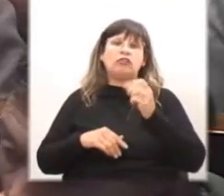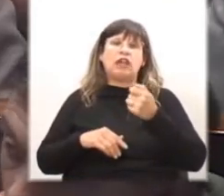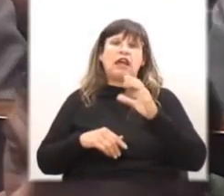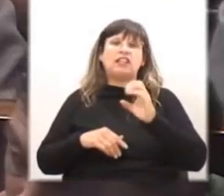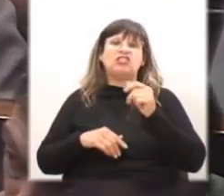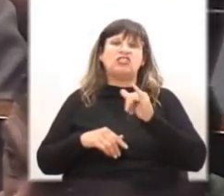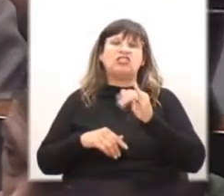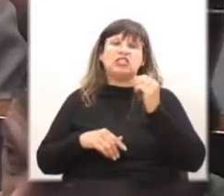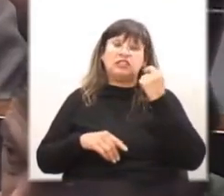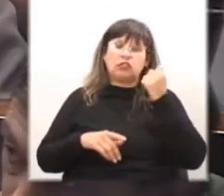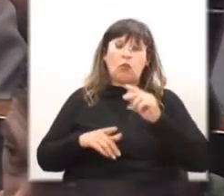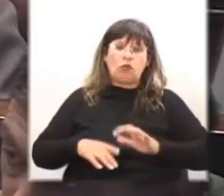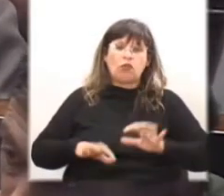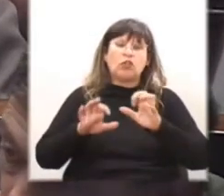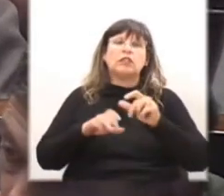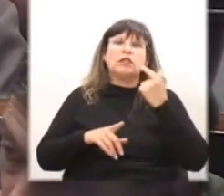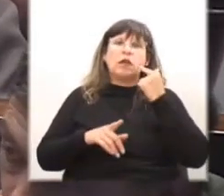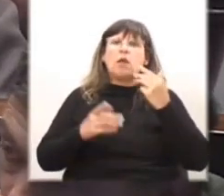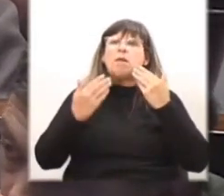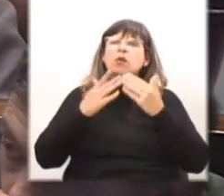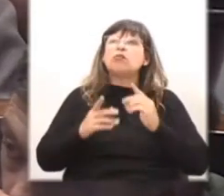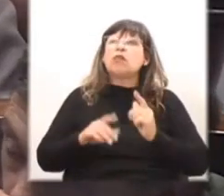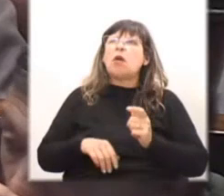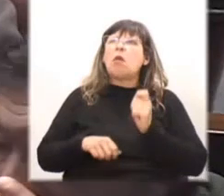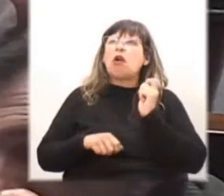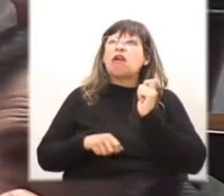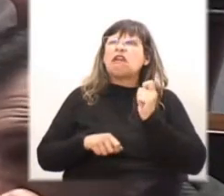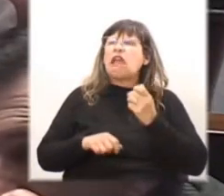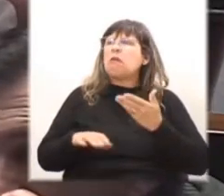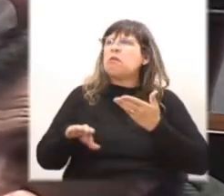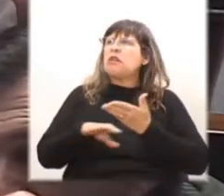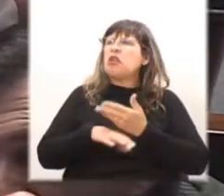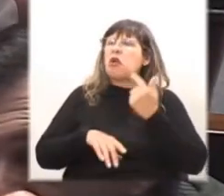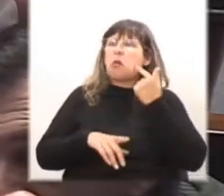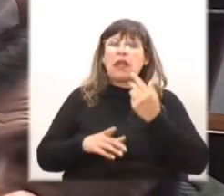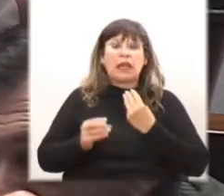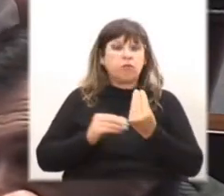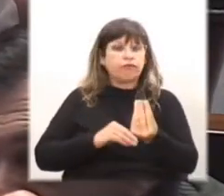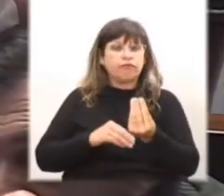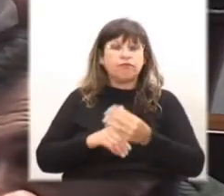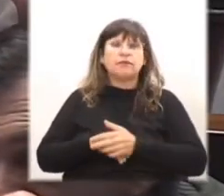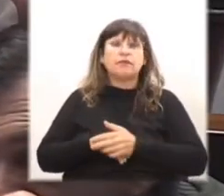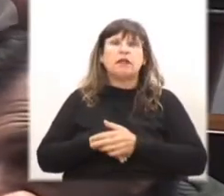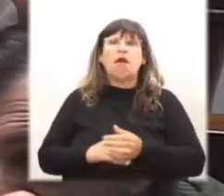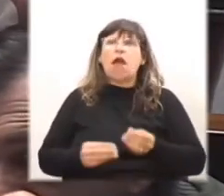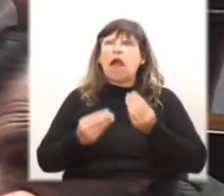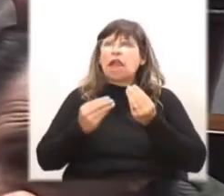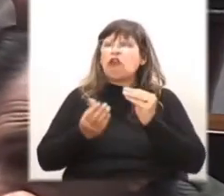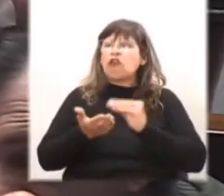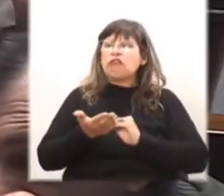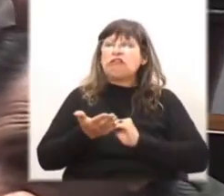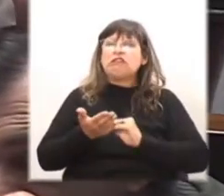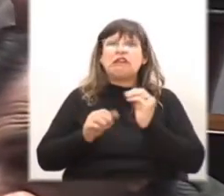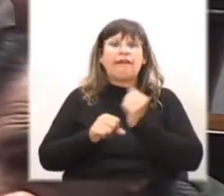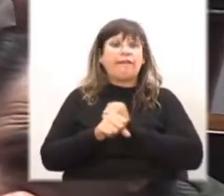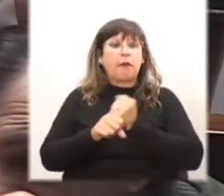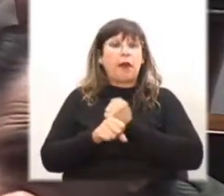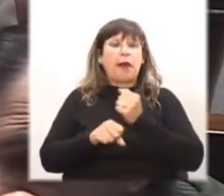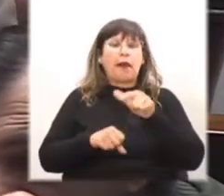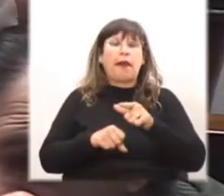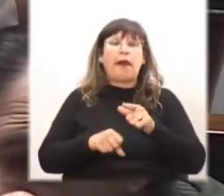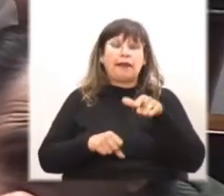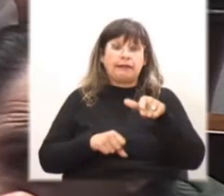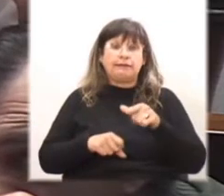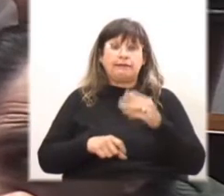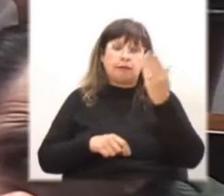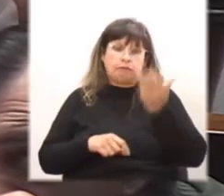CTM, preguntamos a solicitud de quién fue designado, en qué oficina trabaja el señor Sanchís,